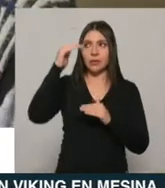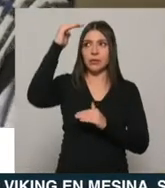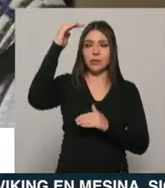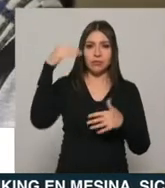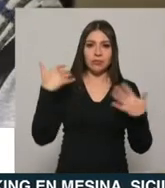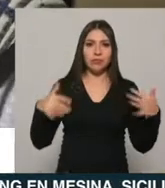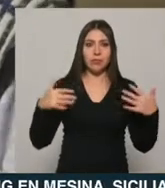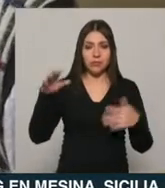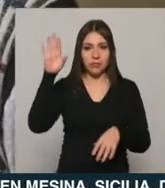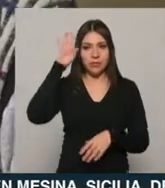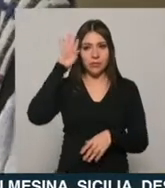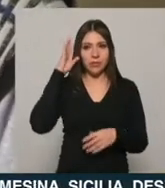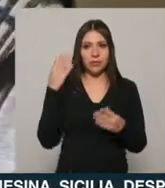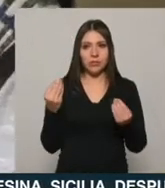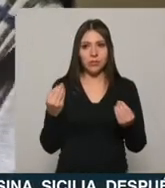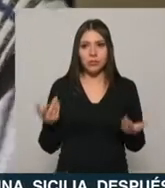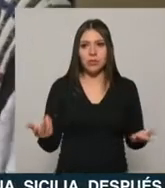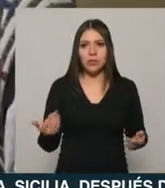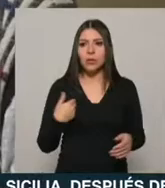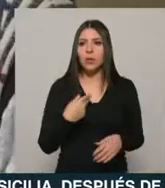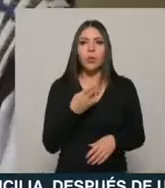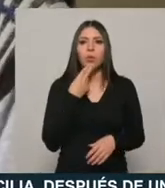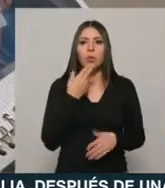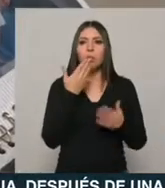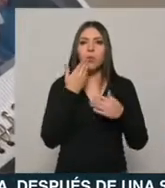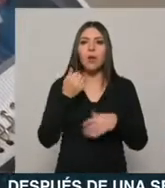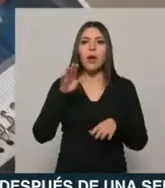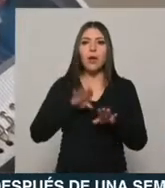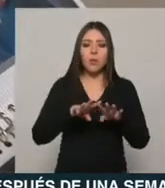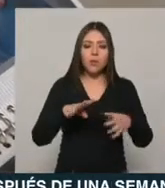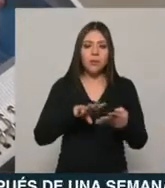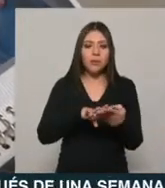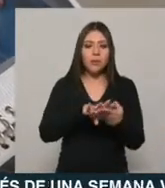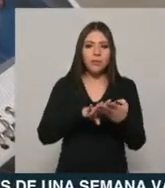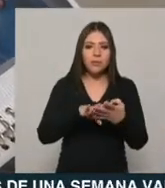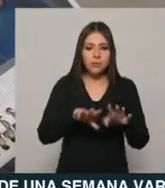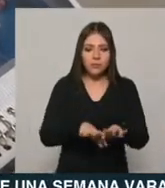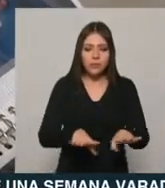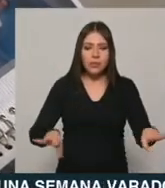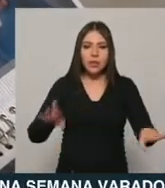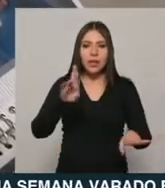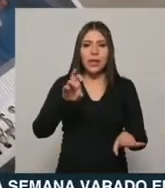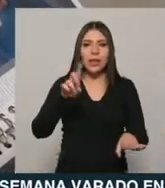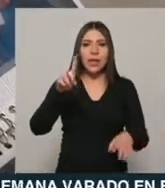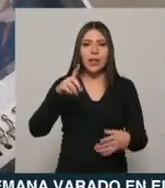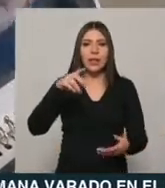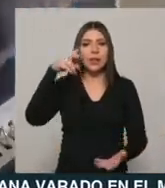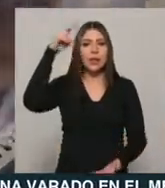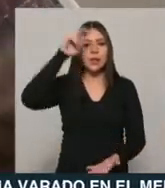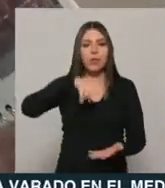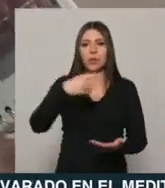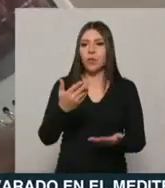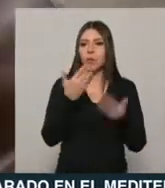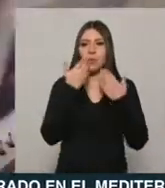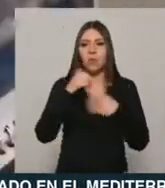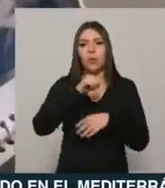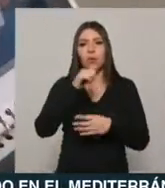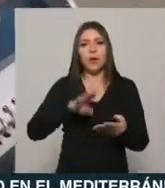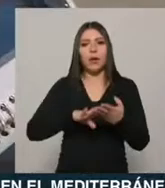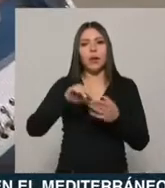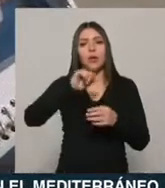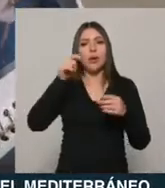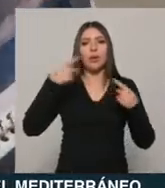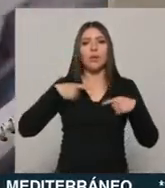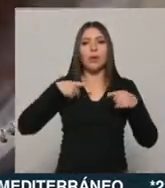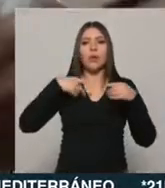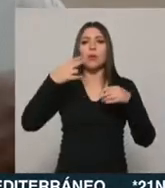bastante, porque yo no usaba red ni nada. La red era para los vuelistas, los que vuelan de un trapecio a otro, ¿ves? Para